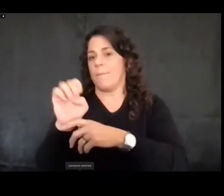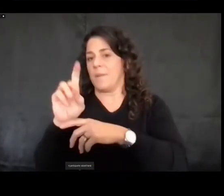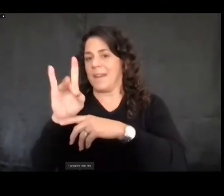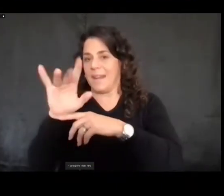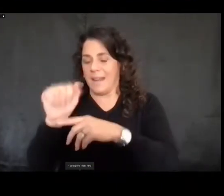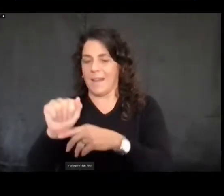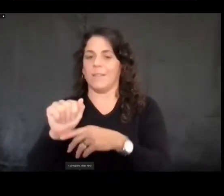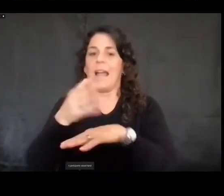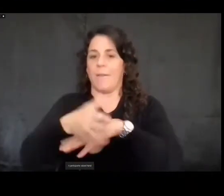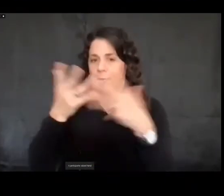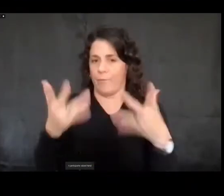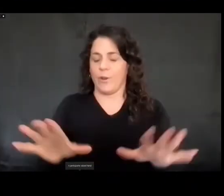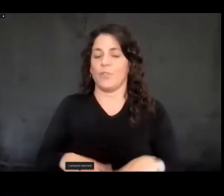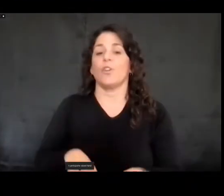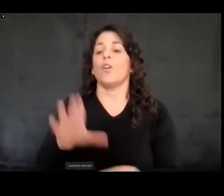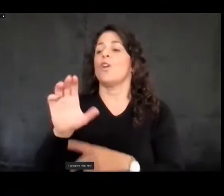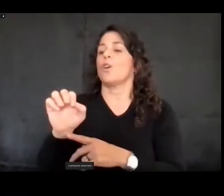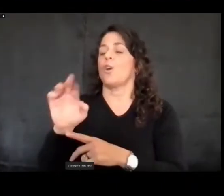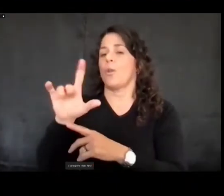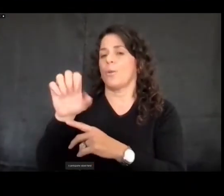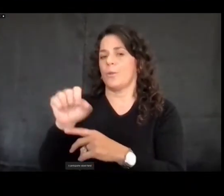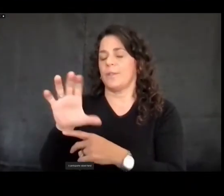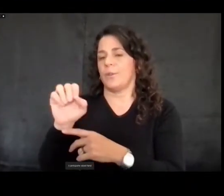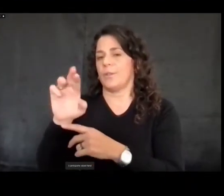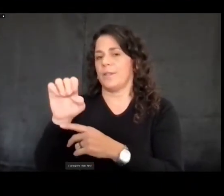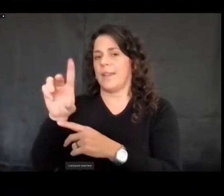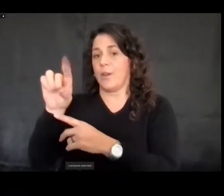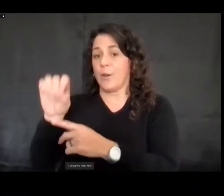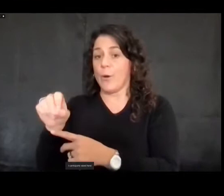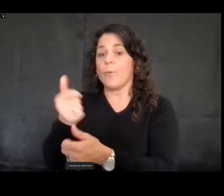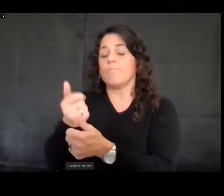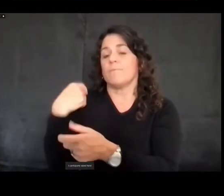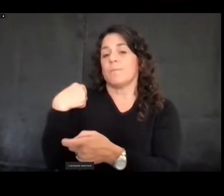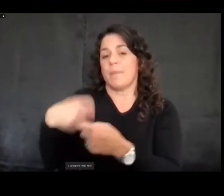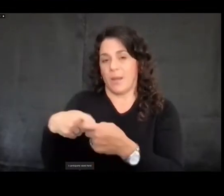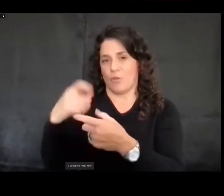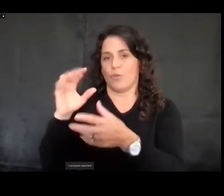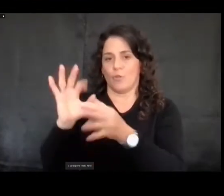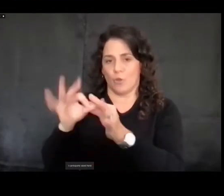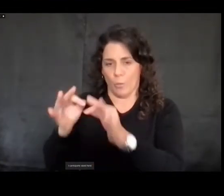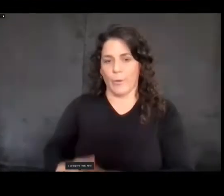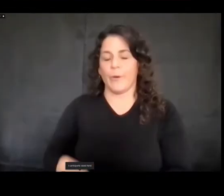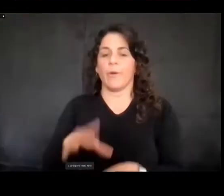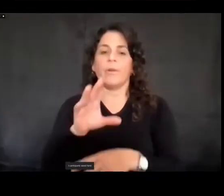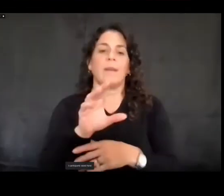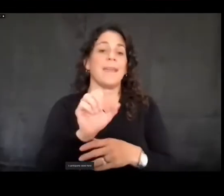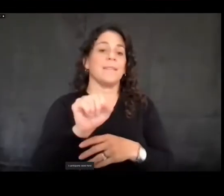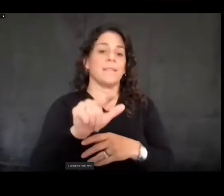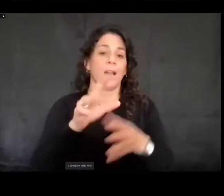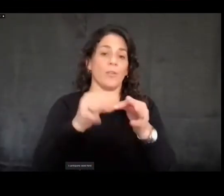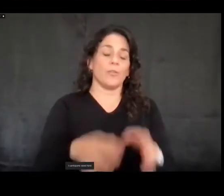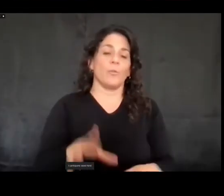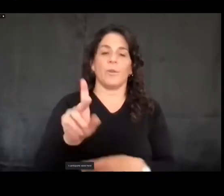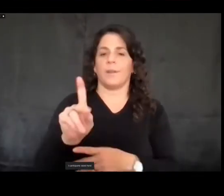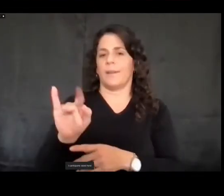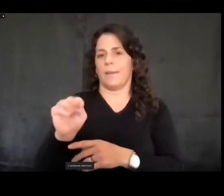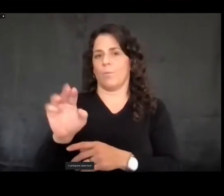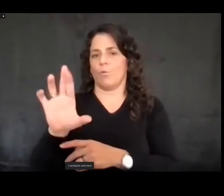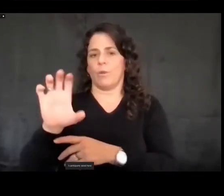esta conferencia está siendo interpretada en español por carlos ser estado y quien brilla está haciendo en idioma